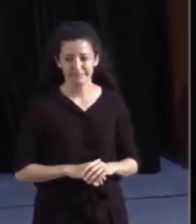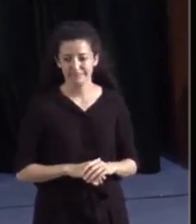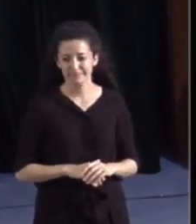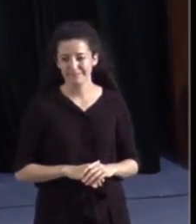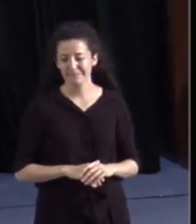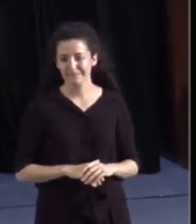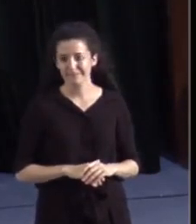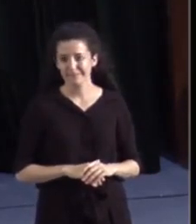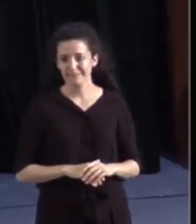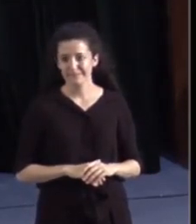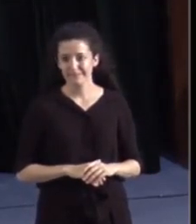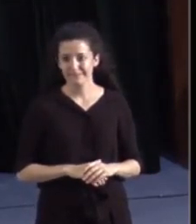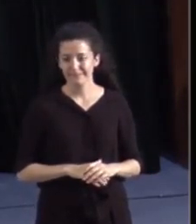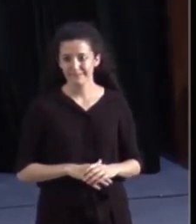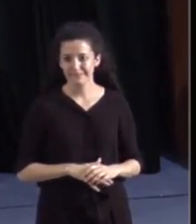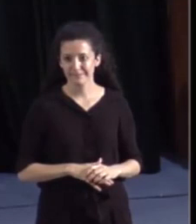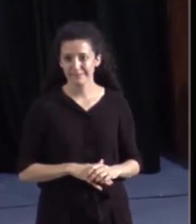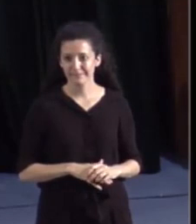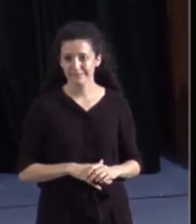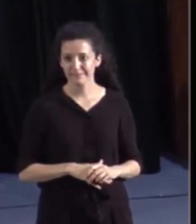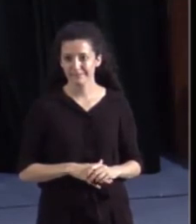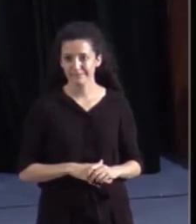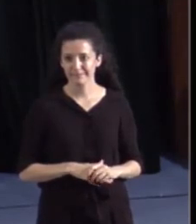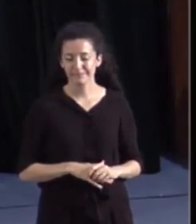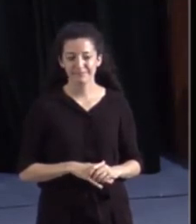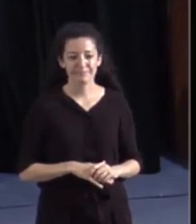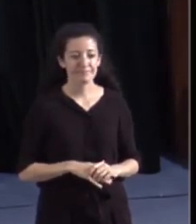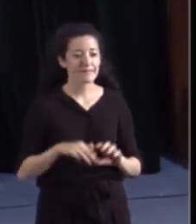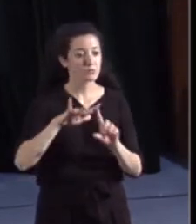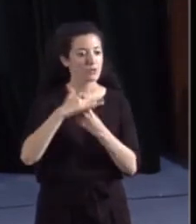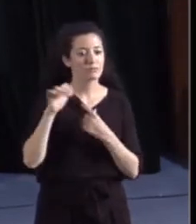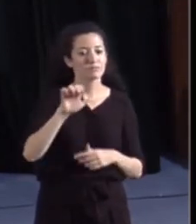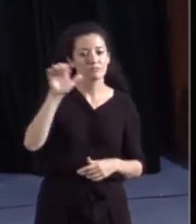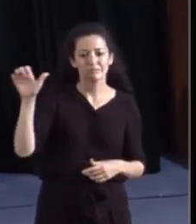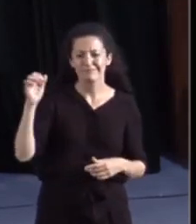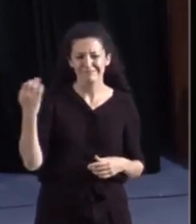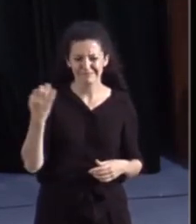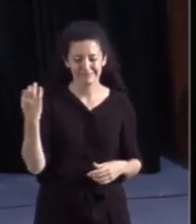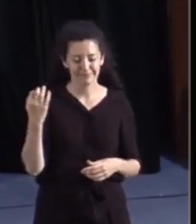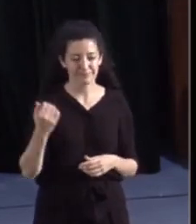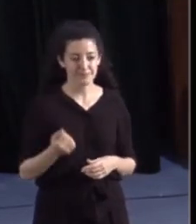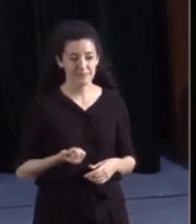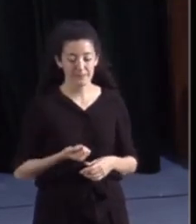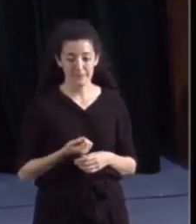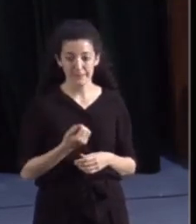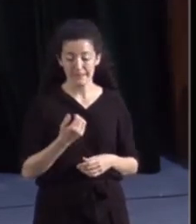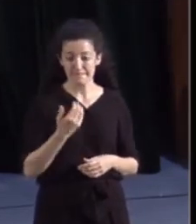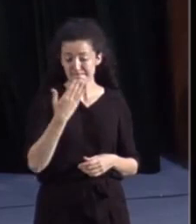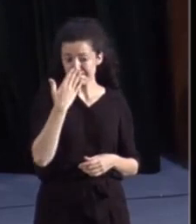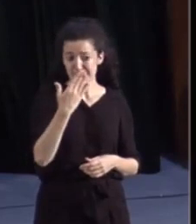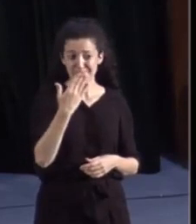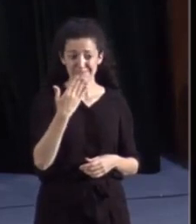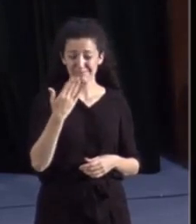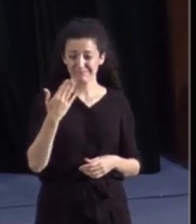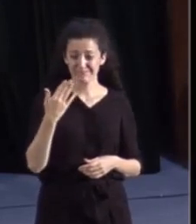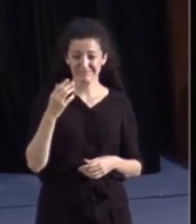información. ¿Qué es lo que pasa a nivel europeo? Pues la verdad es que la accesibilidad en lengua de signos todavía es muy,